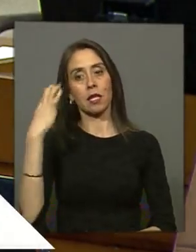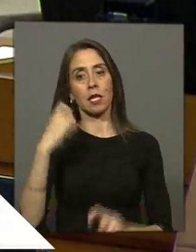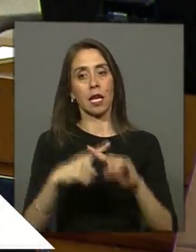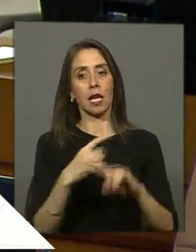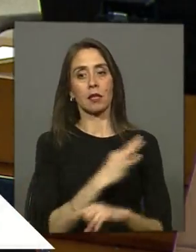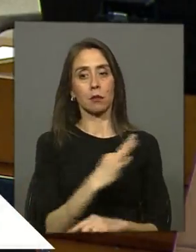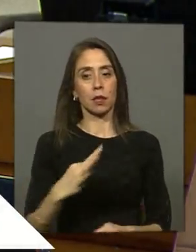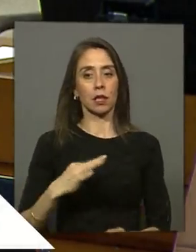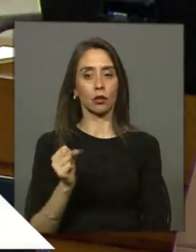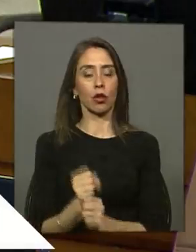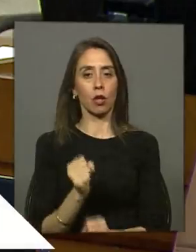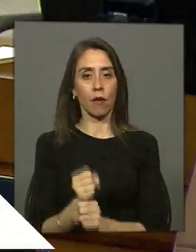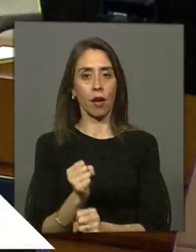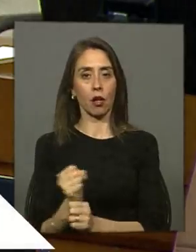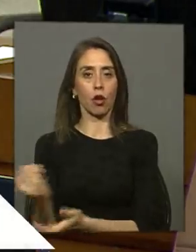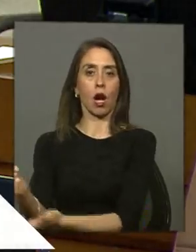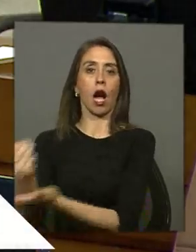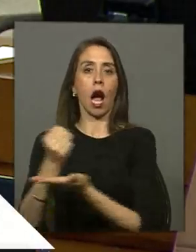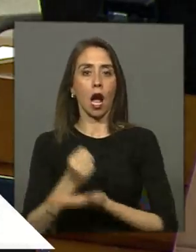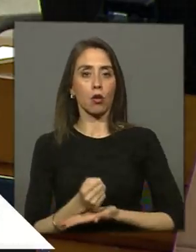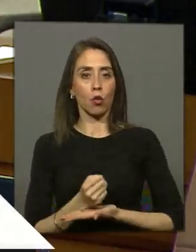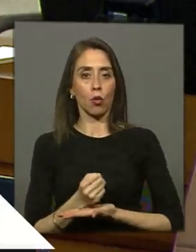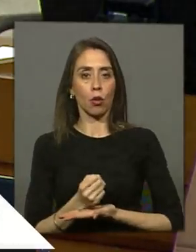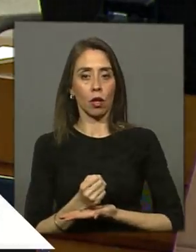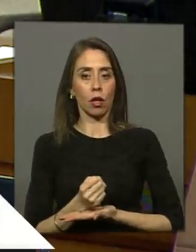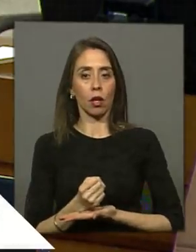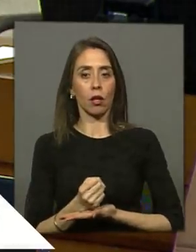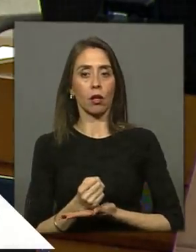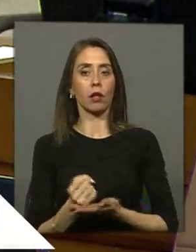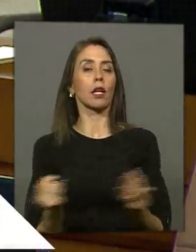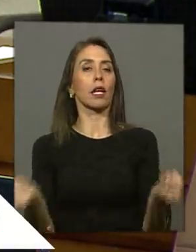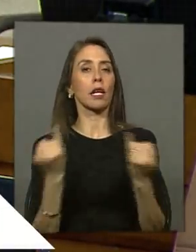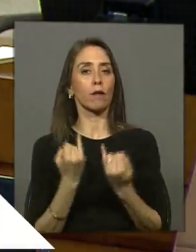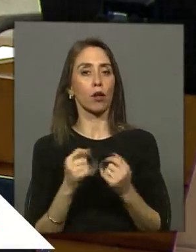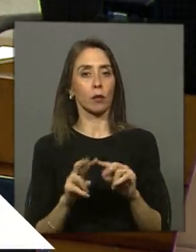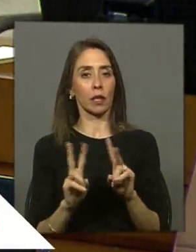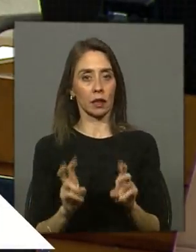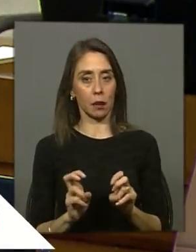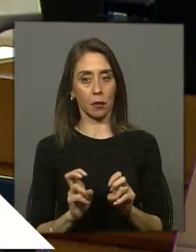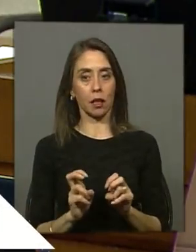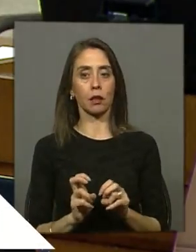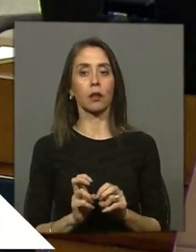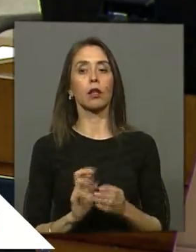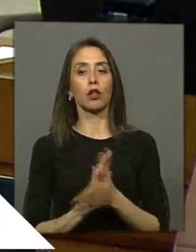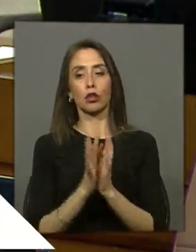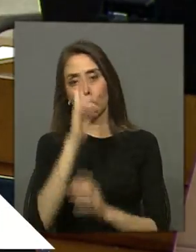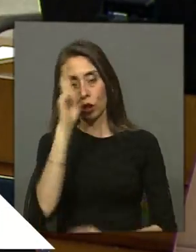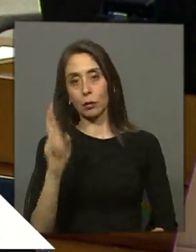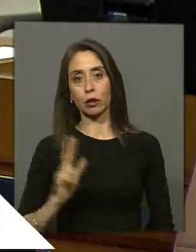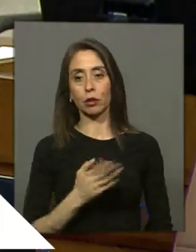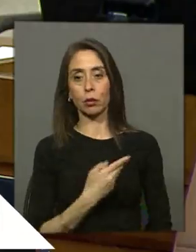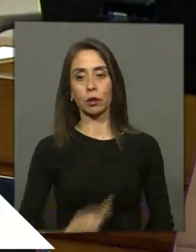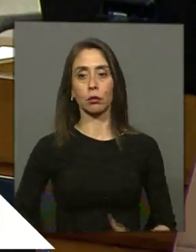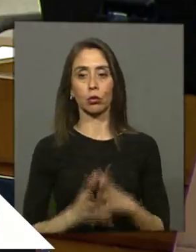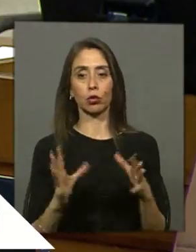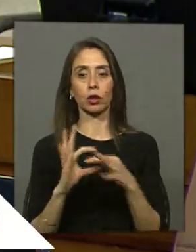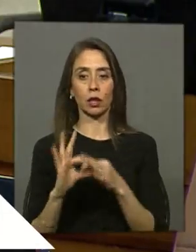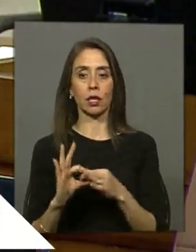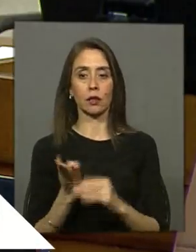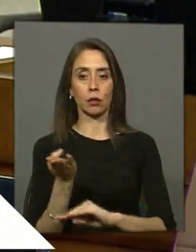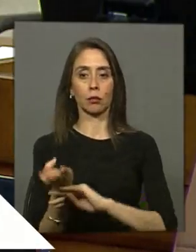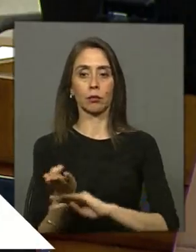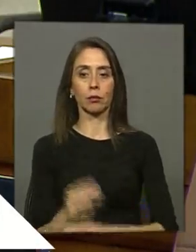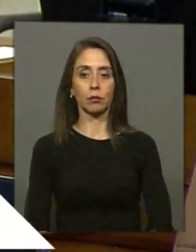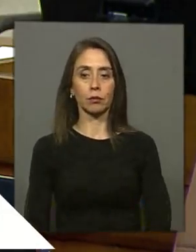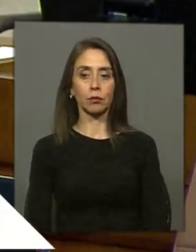ministro del trabajo que nos ayuden a objeto de que nos informemos sobre esta materia con todo respeto señor presidente muchas gracias lo que quería solicitar